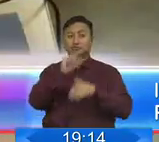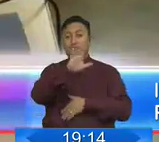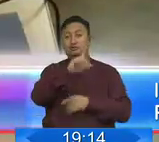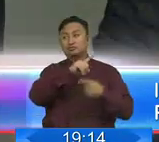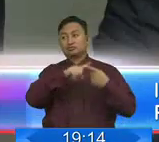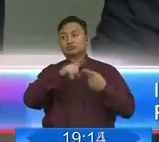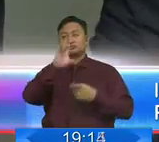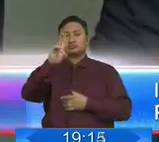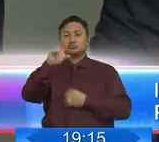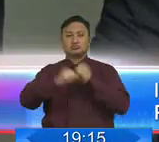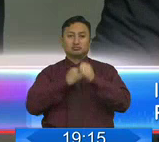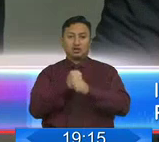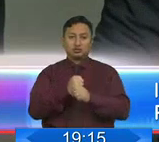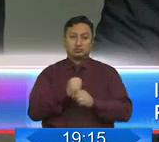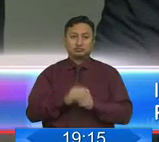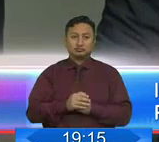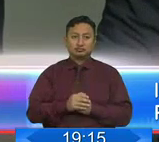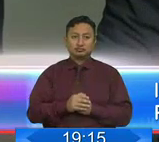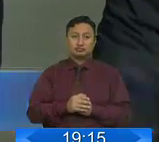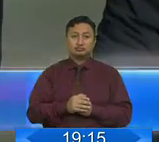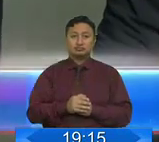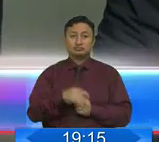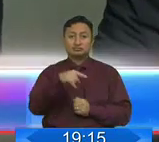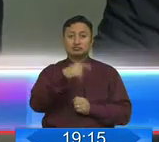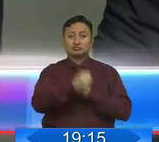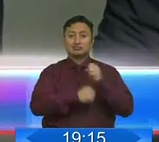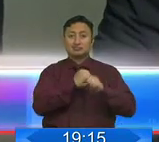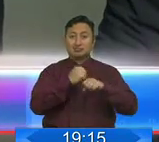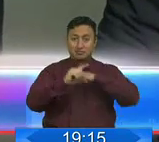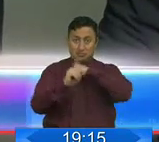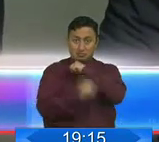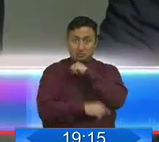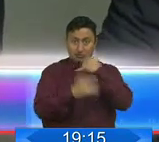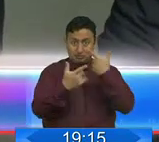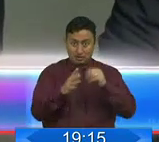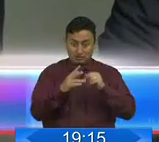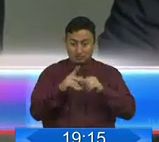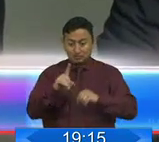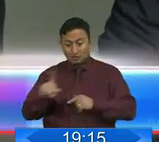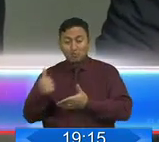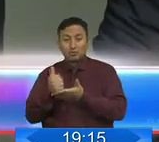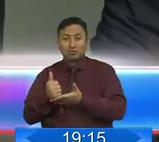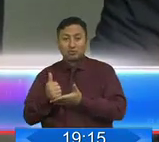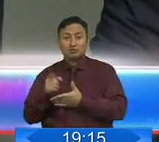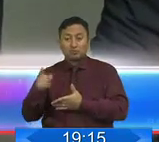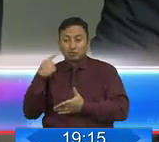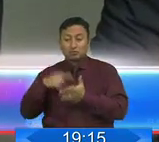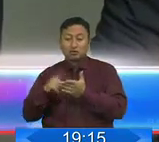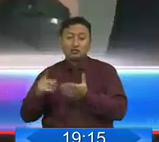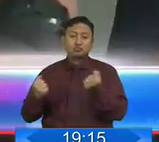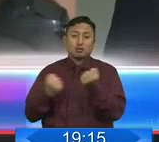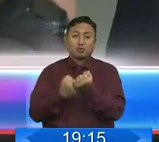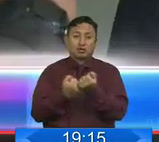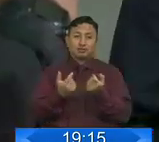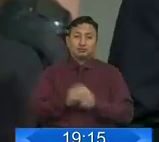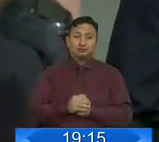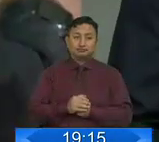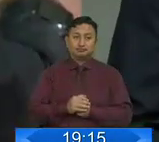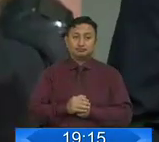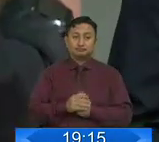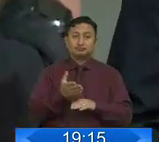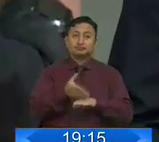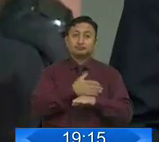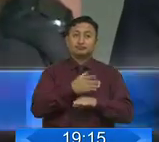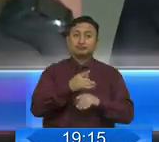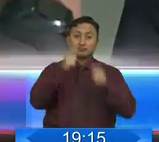5 a 7 años. Y a partir de esta pena es que se podrán entonces aplicar los beneficios como los de haber cooperado eficazmente. El acuerdo que se había realizado con la